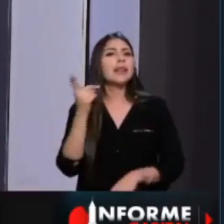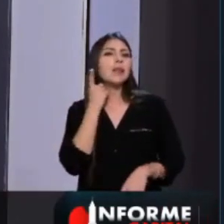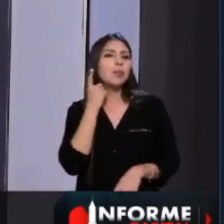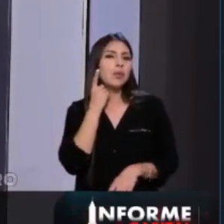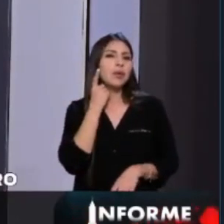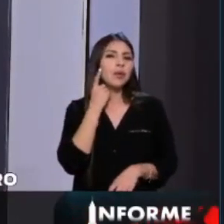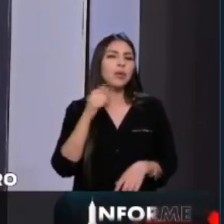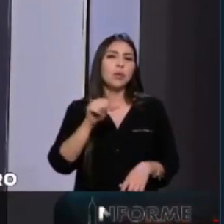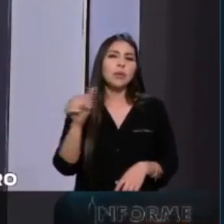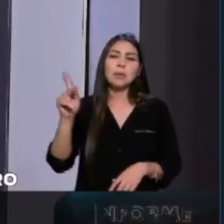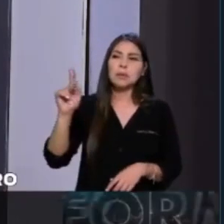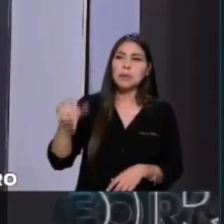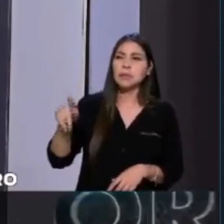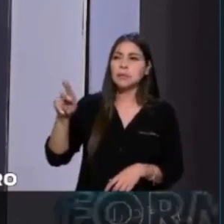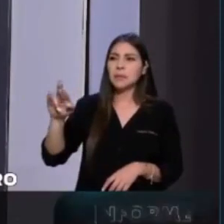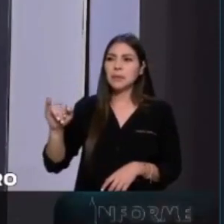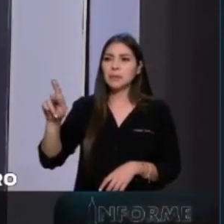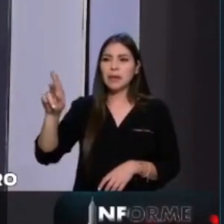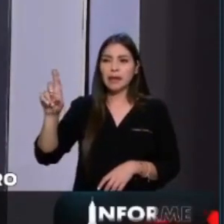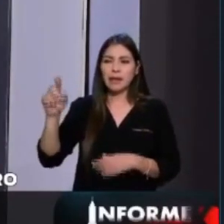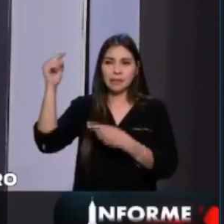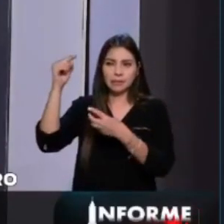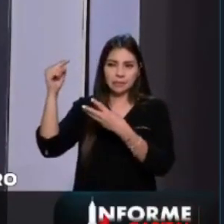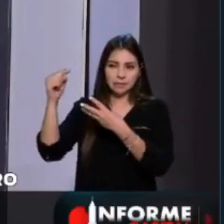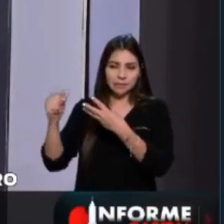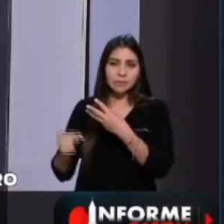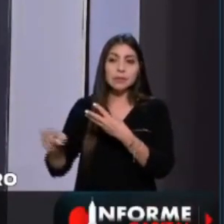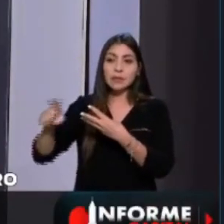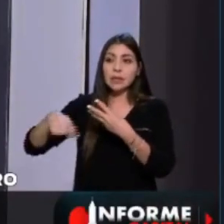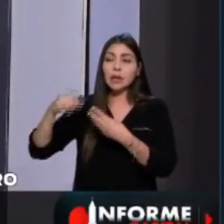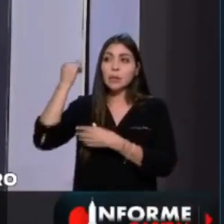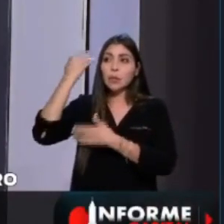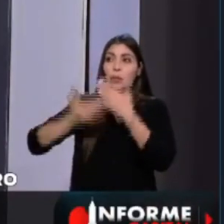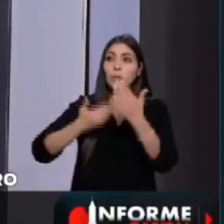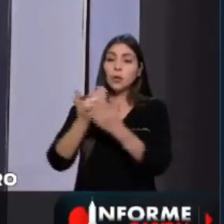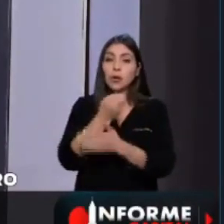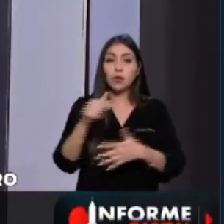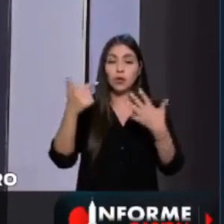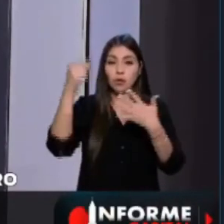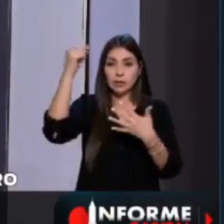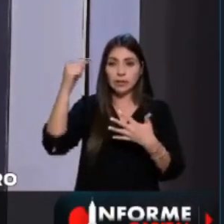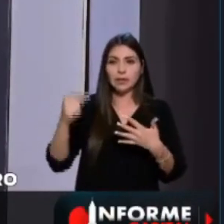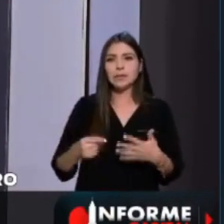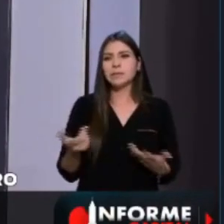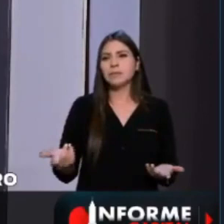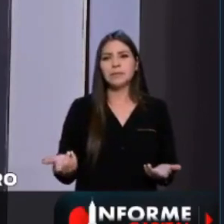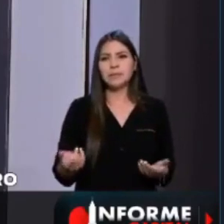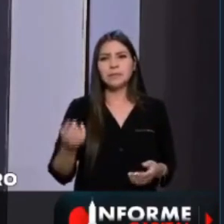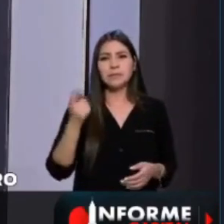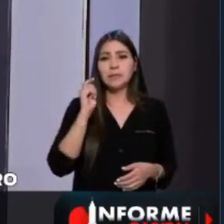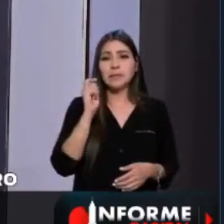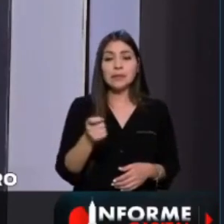Valderas, profundamente nacionalistas, John Kerry, Ken Salazar, el señor